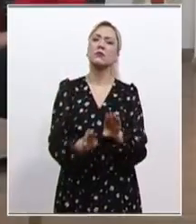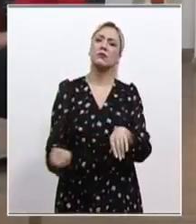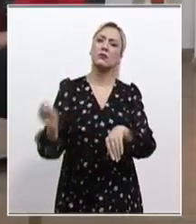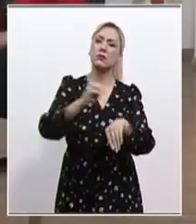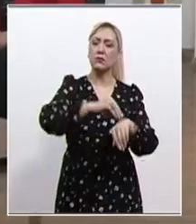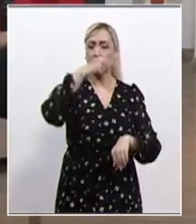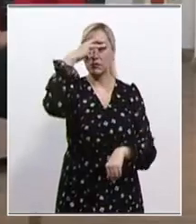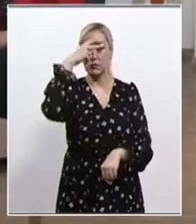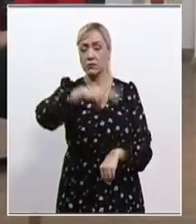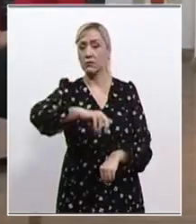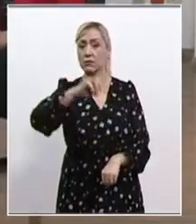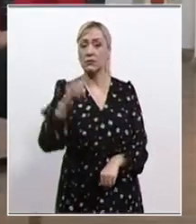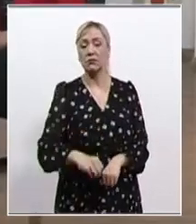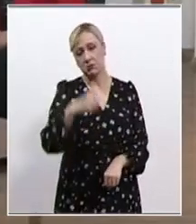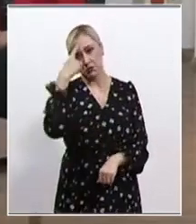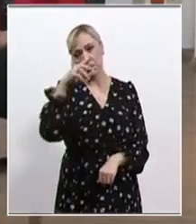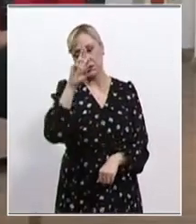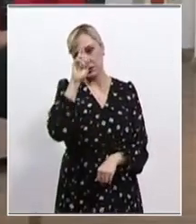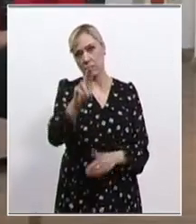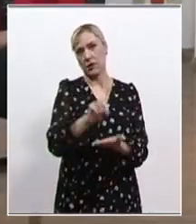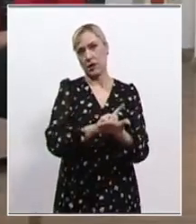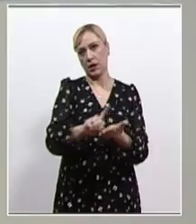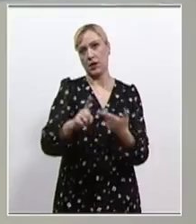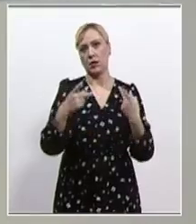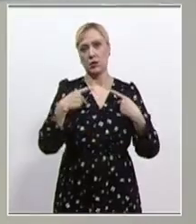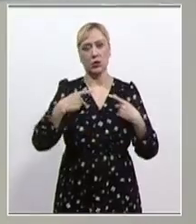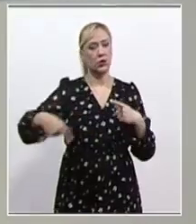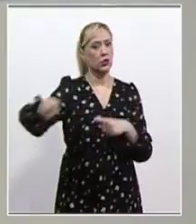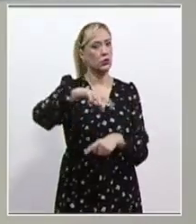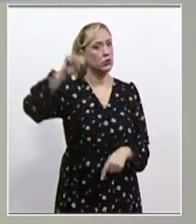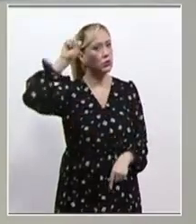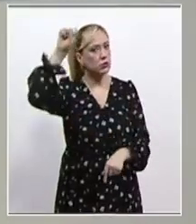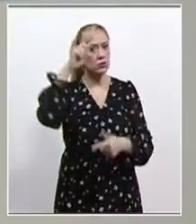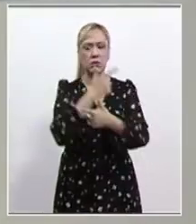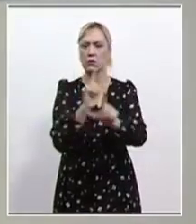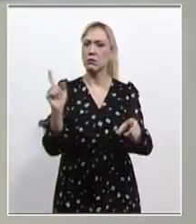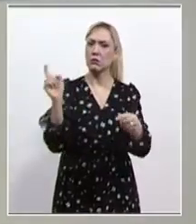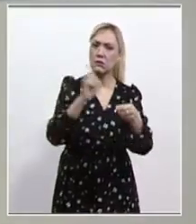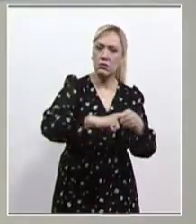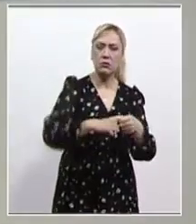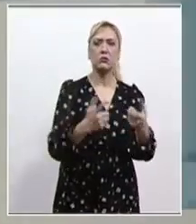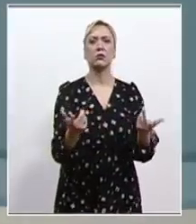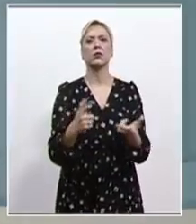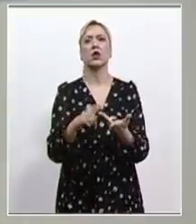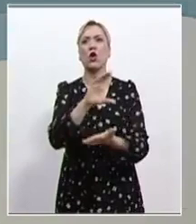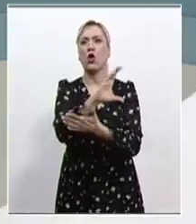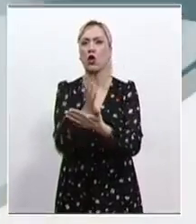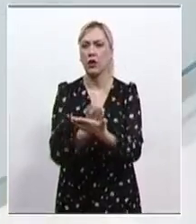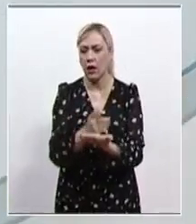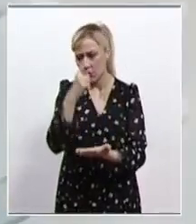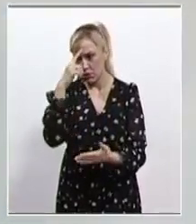México con el fin de que se respeten los derechos de libertad sindical y negociación colectiva.